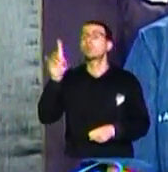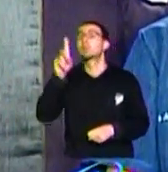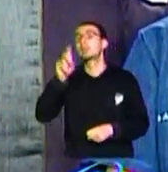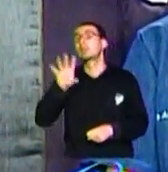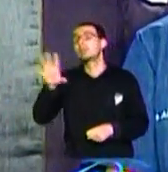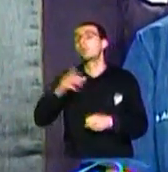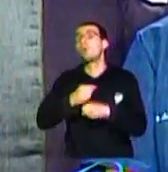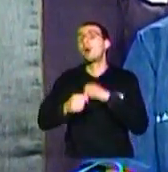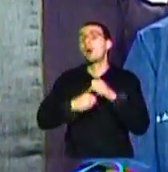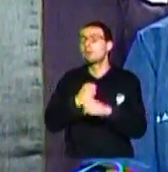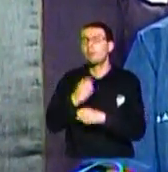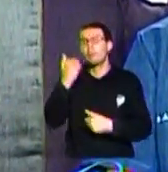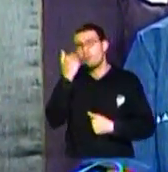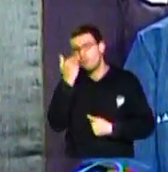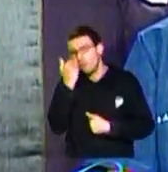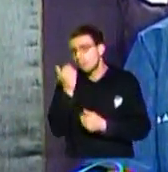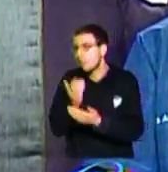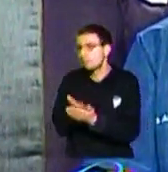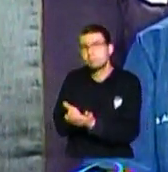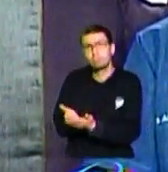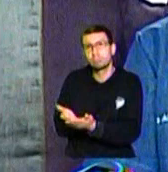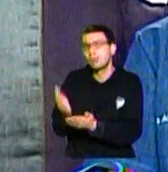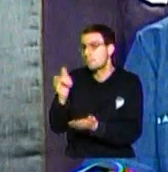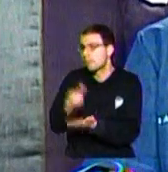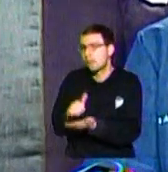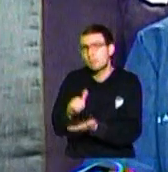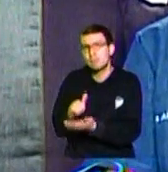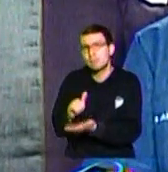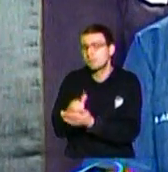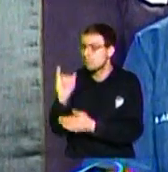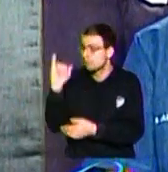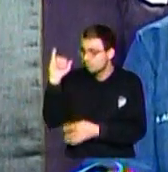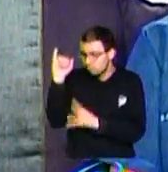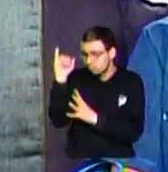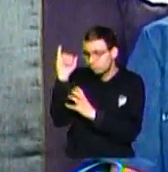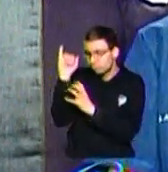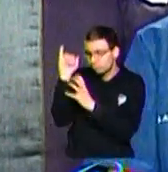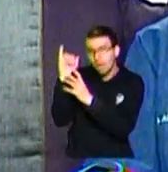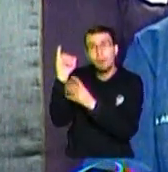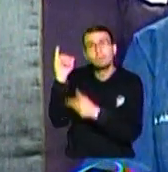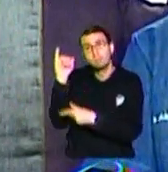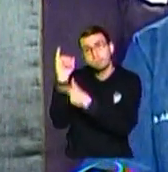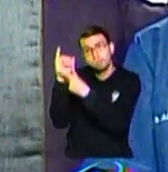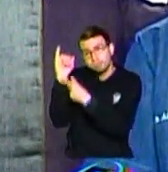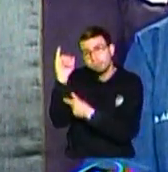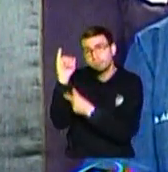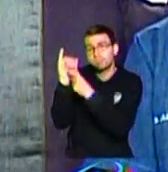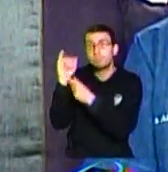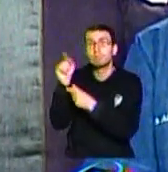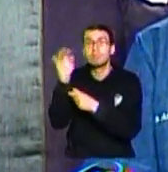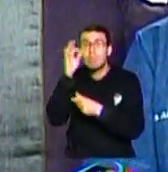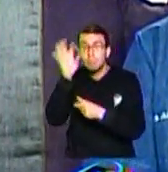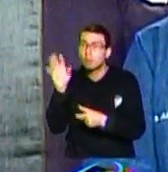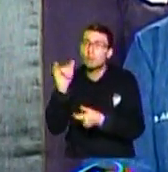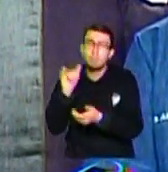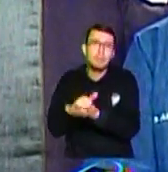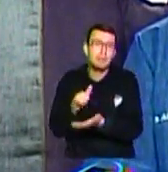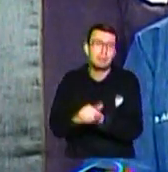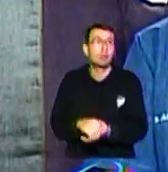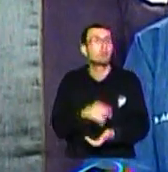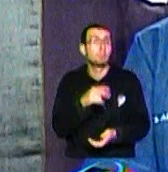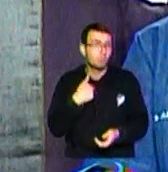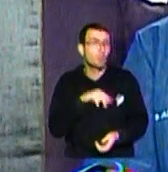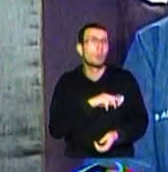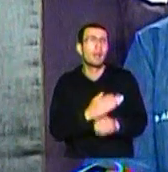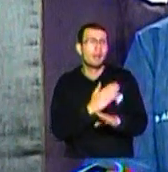la lesión o con su lesión premaligna o cáncer, como ya lo hemos tenido, doctor Rojas, y lo hemos